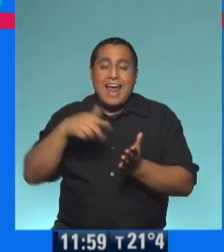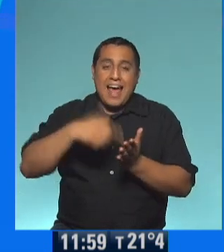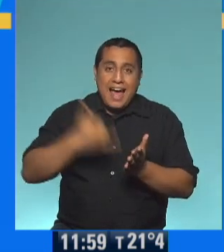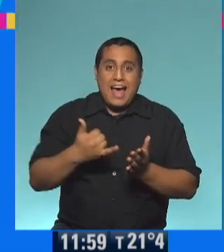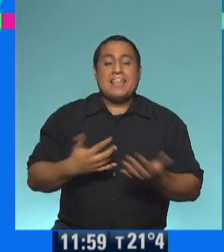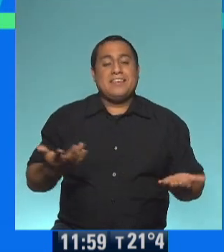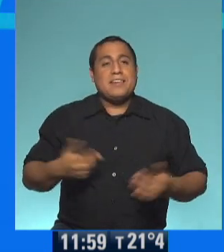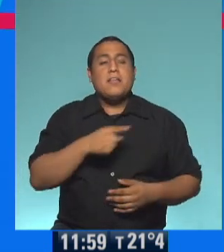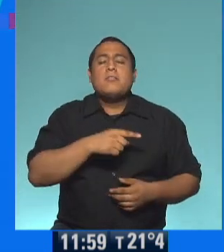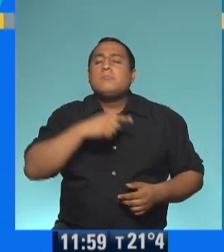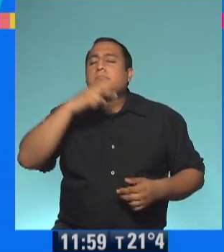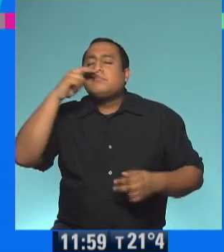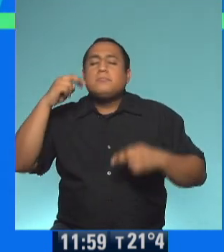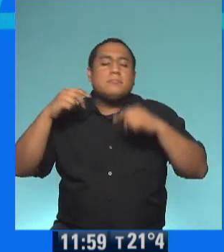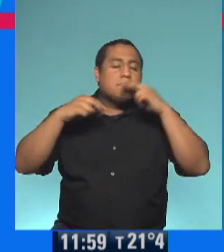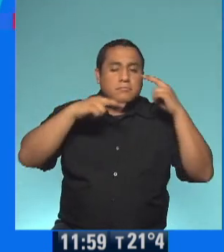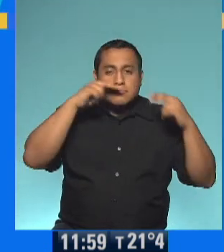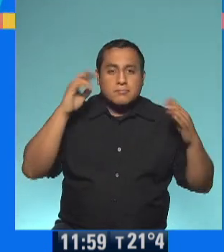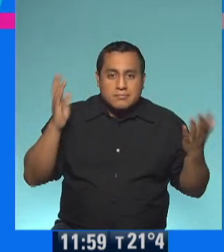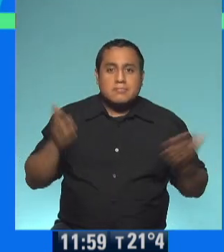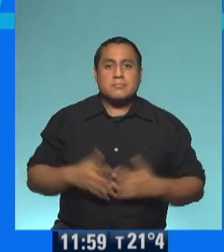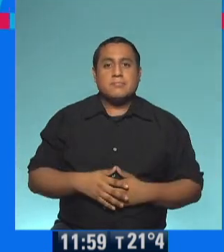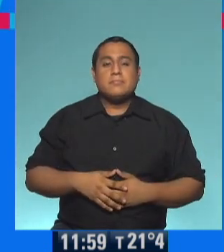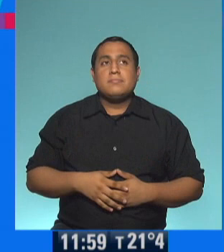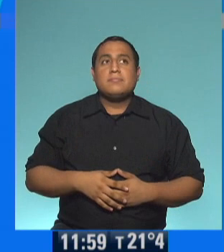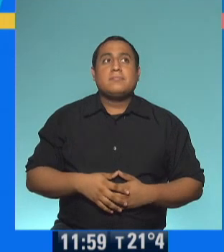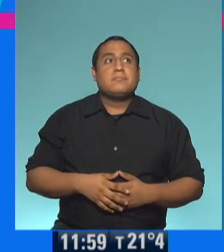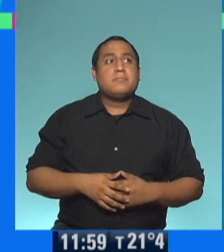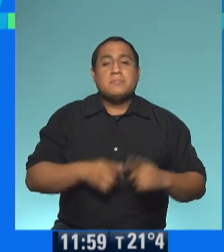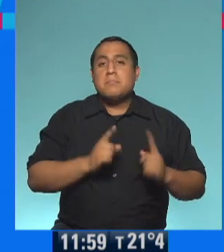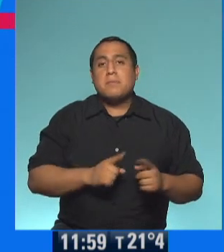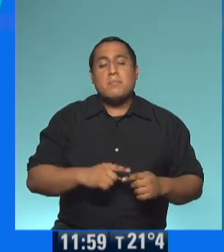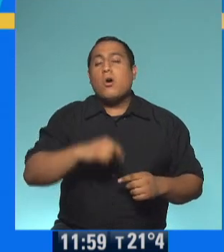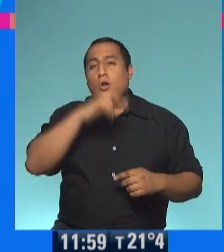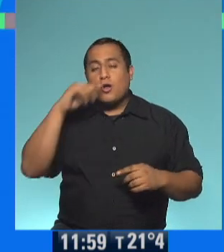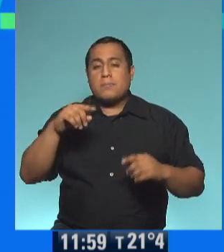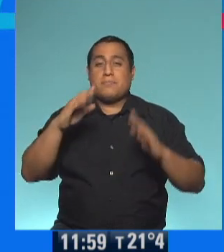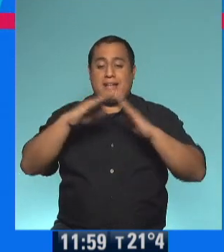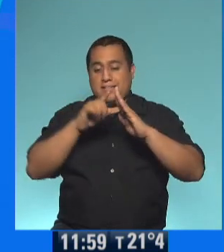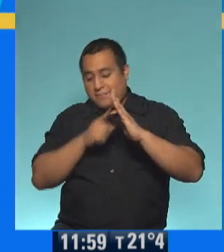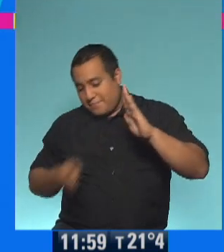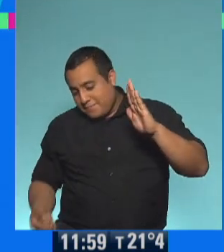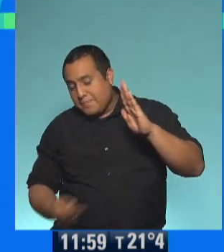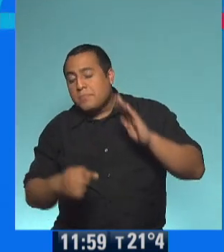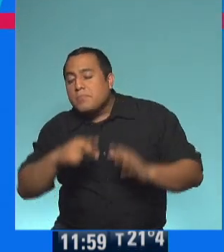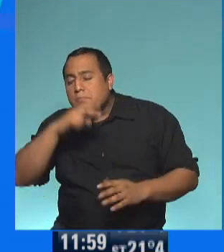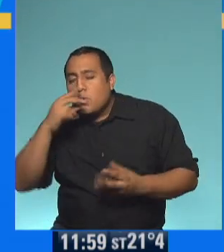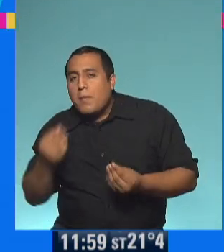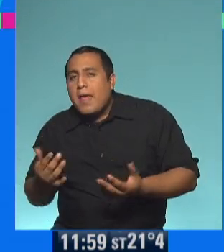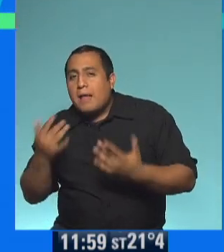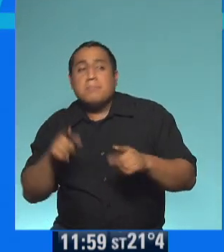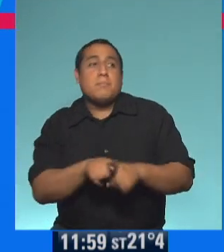oliendo olores. Siempre acompañando. Mirá, también a ella también el le libro. Gusta el olor que te gusta a vos, como el olor a sótano. Claro, claro, y tiene el mismo libro que mostró Emi.